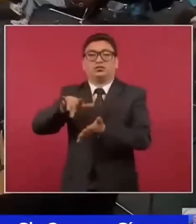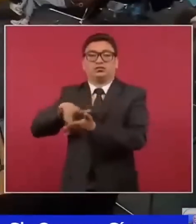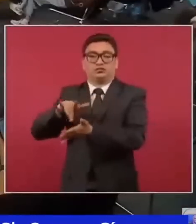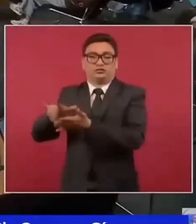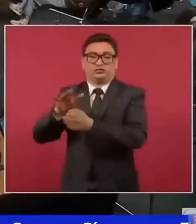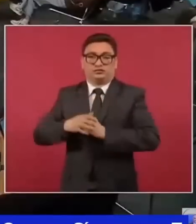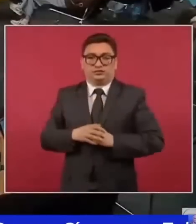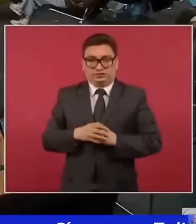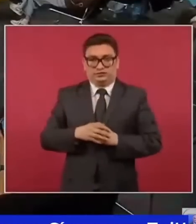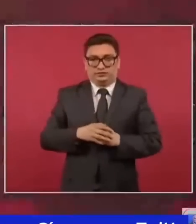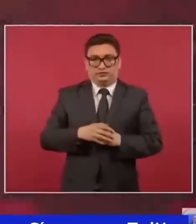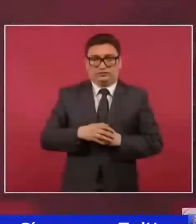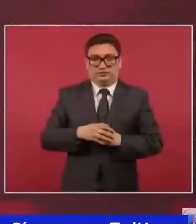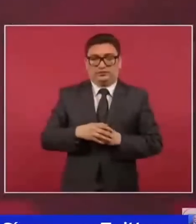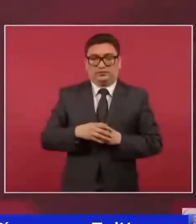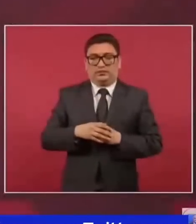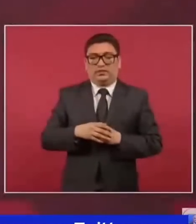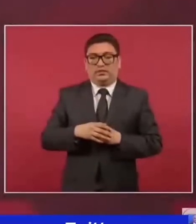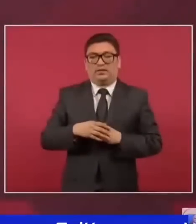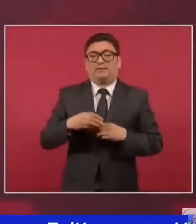maestra Elvester, con todo mi respeto.